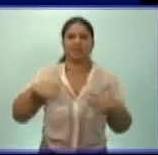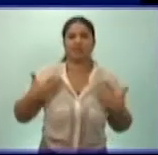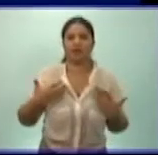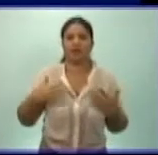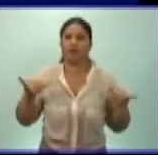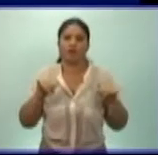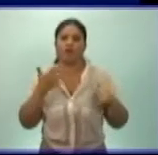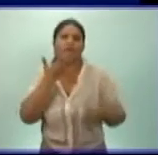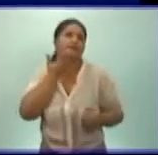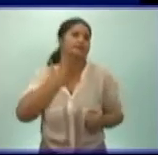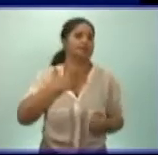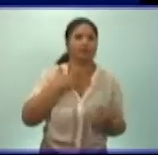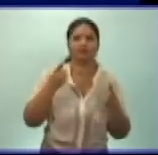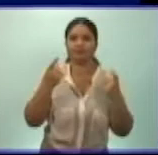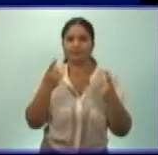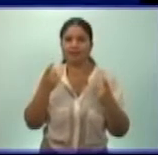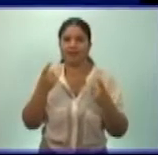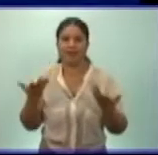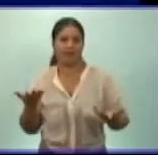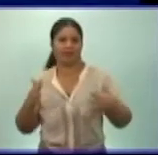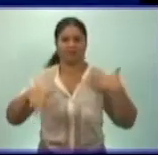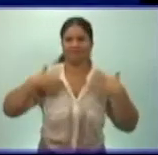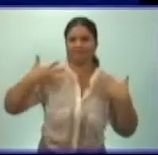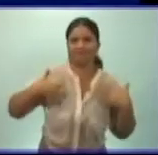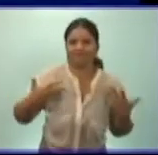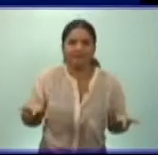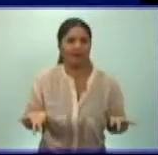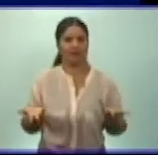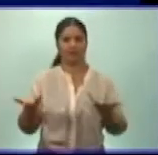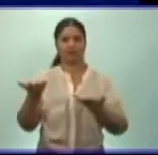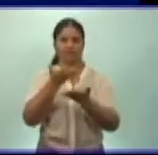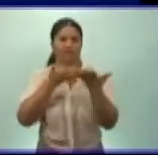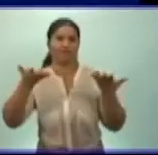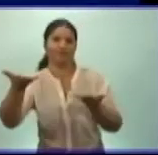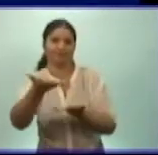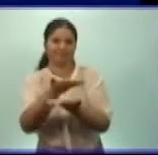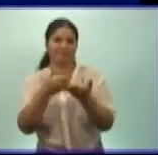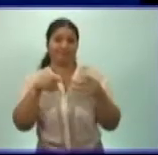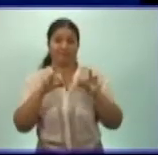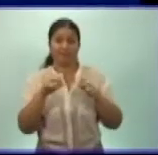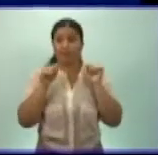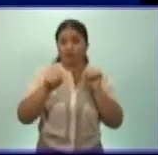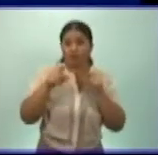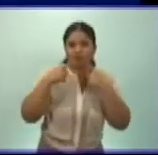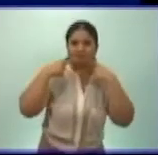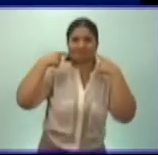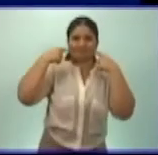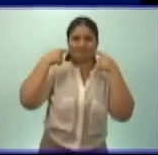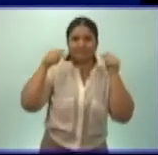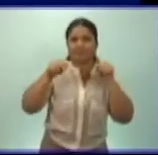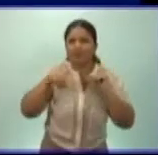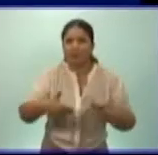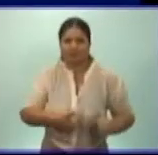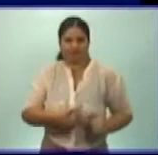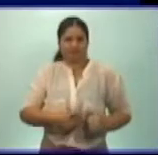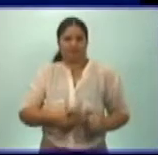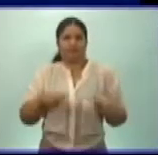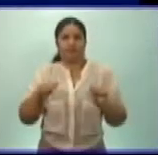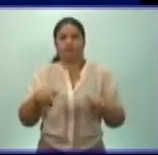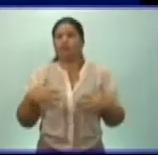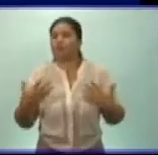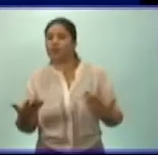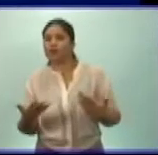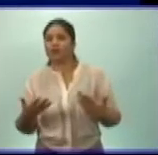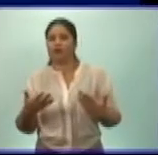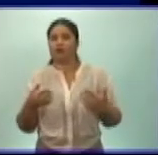viendo representados sus propios problemas. Pero esta risa provocaba la reflexión. No era una risa